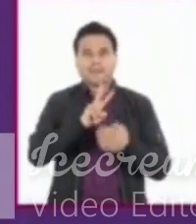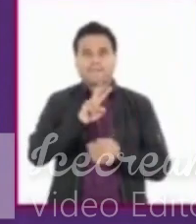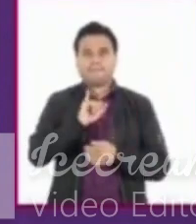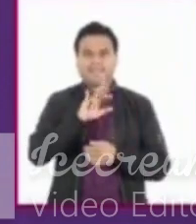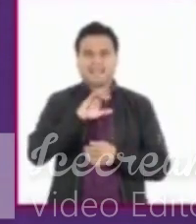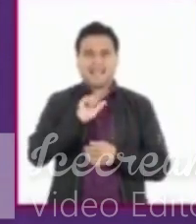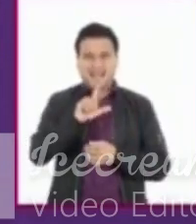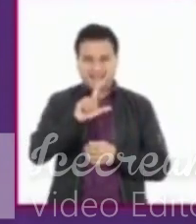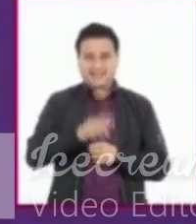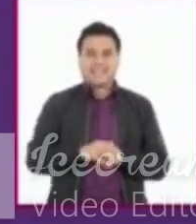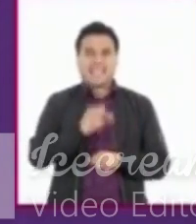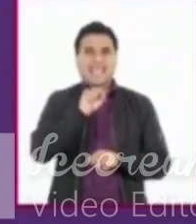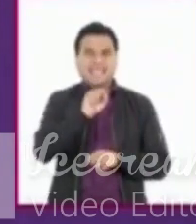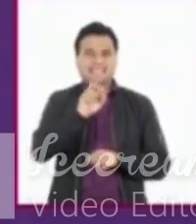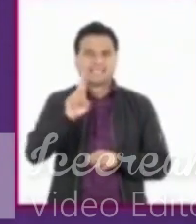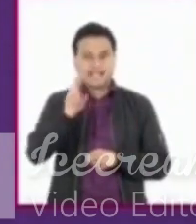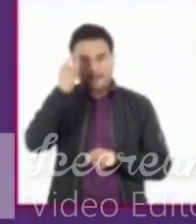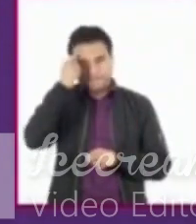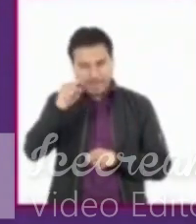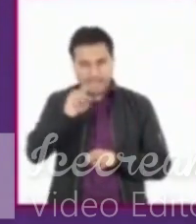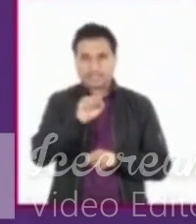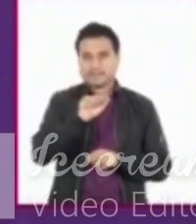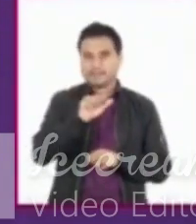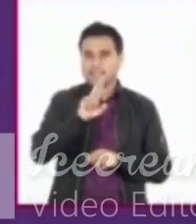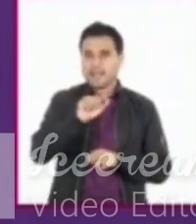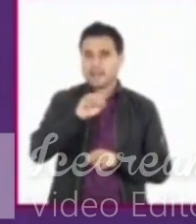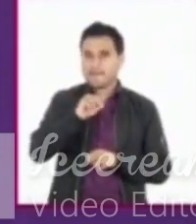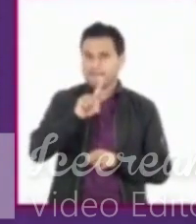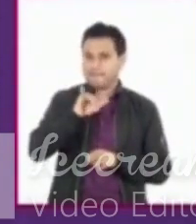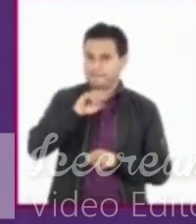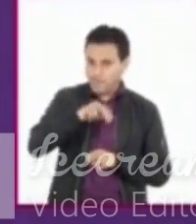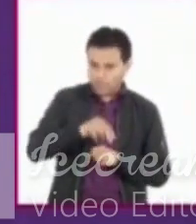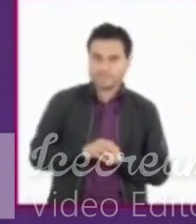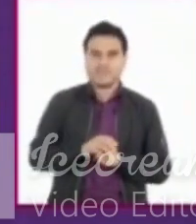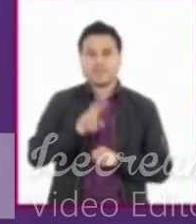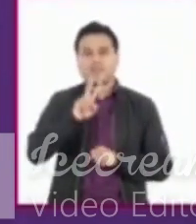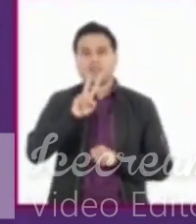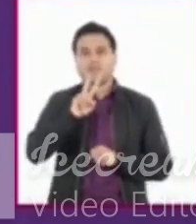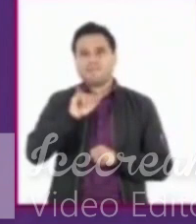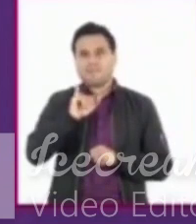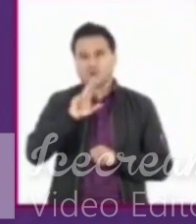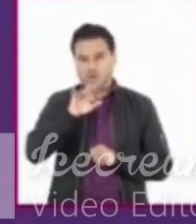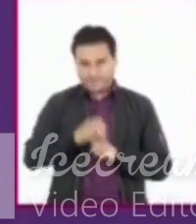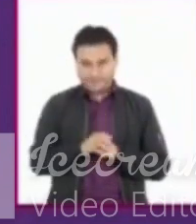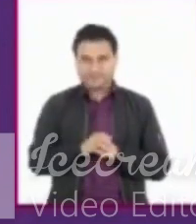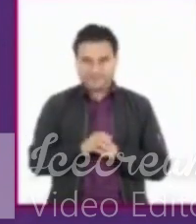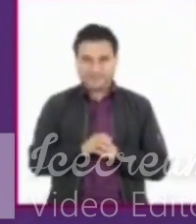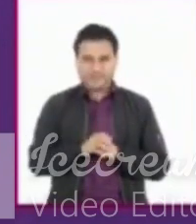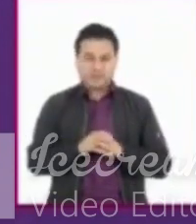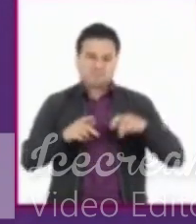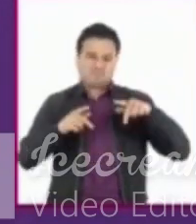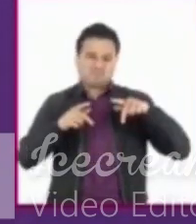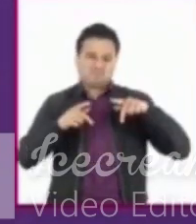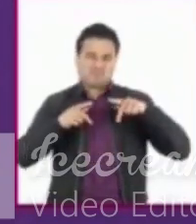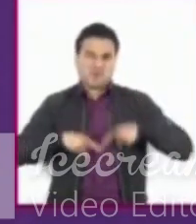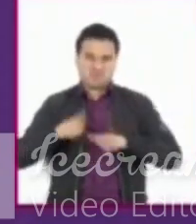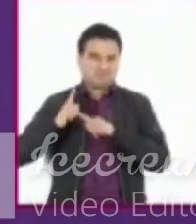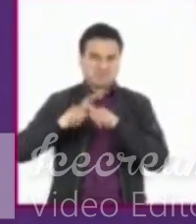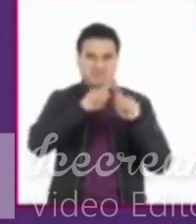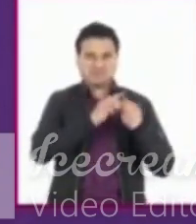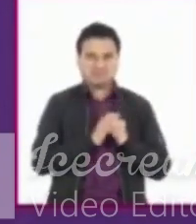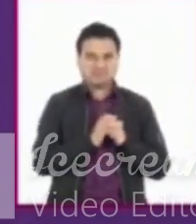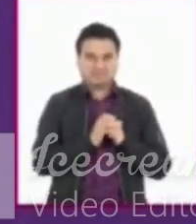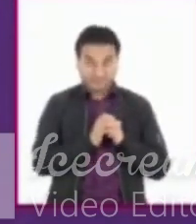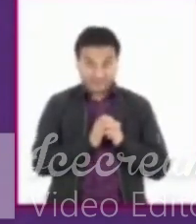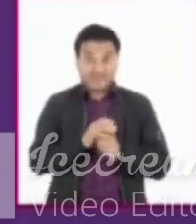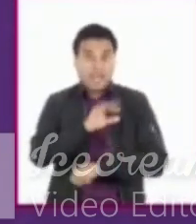contra sarampión y rubéola, indicada para mayores de 10 años y adultos, sean o no derechohabientes. Las